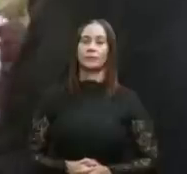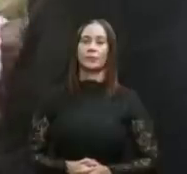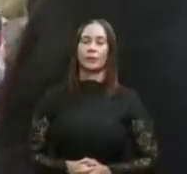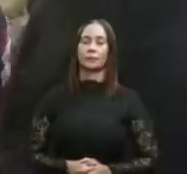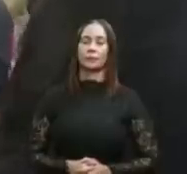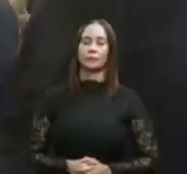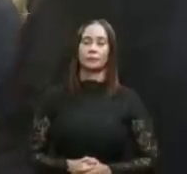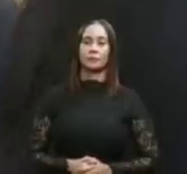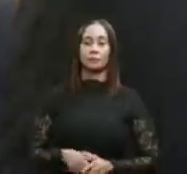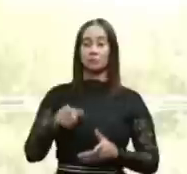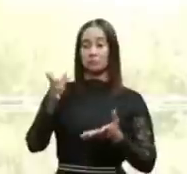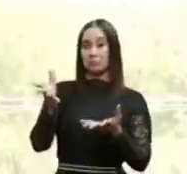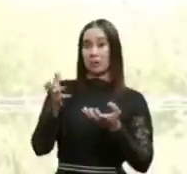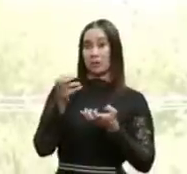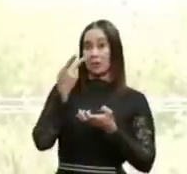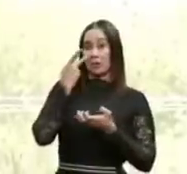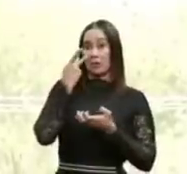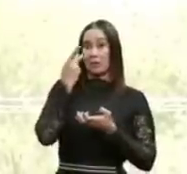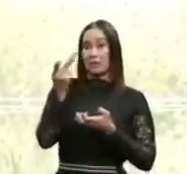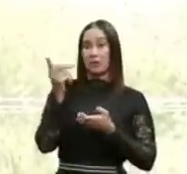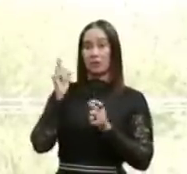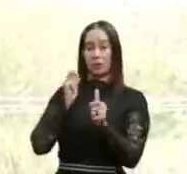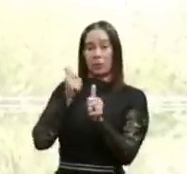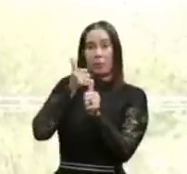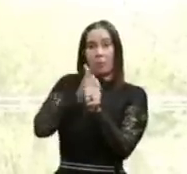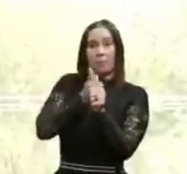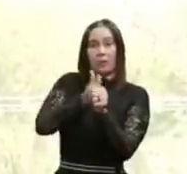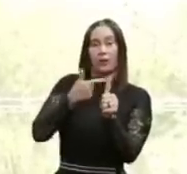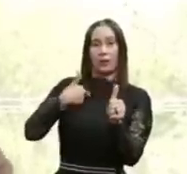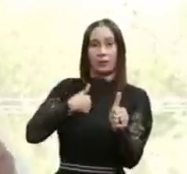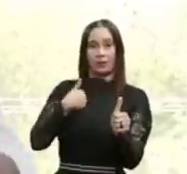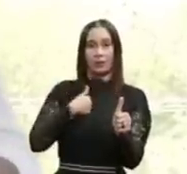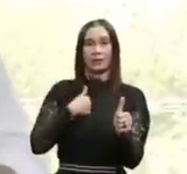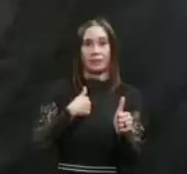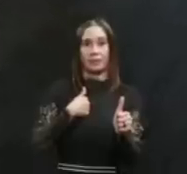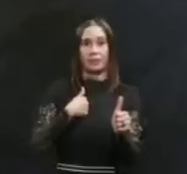Y el que quiera ver, que me caiga atrás.